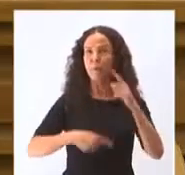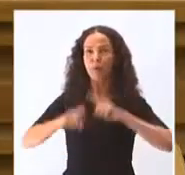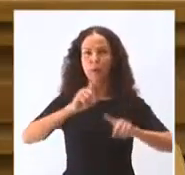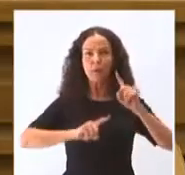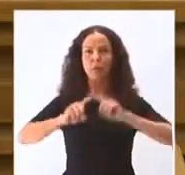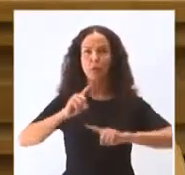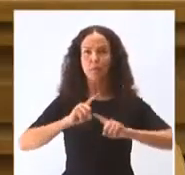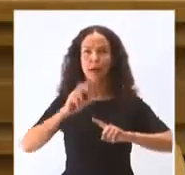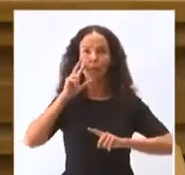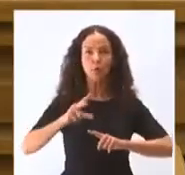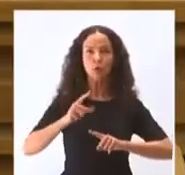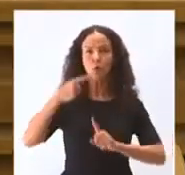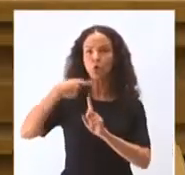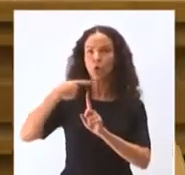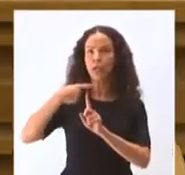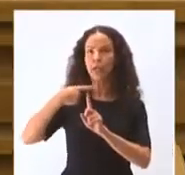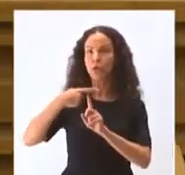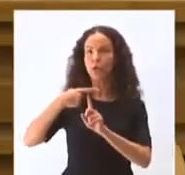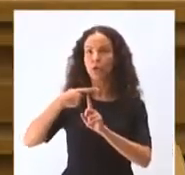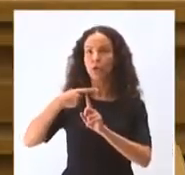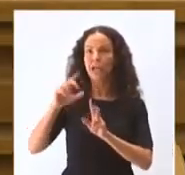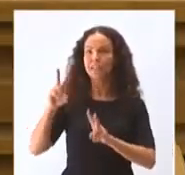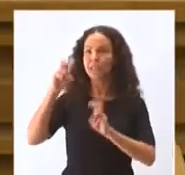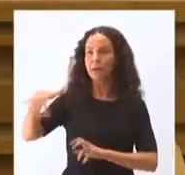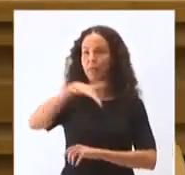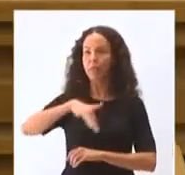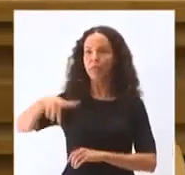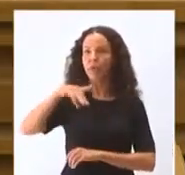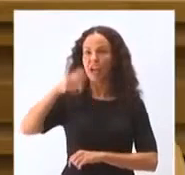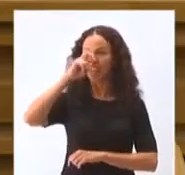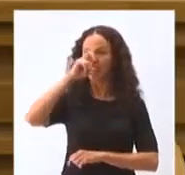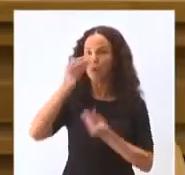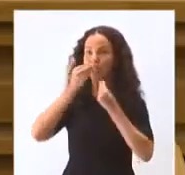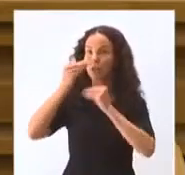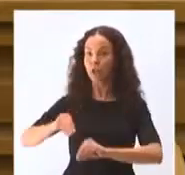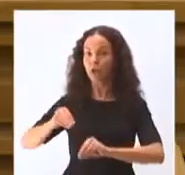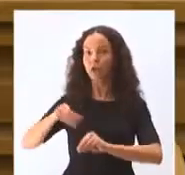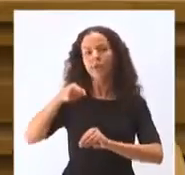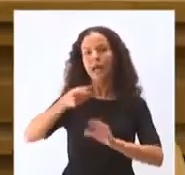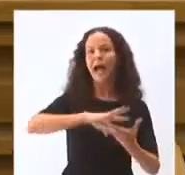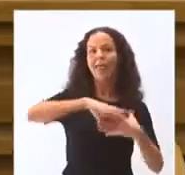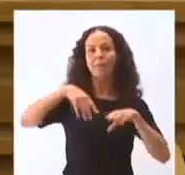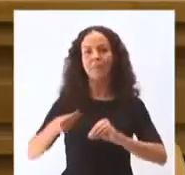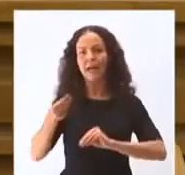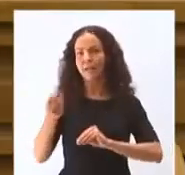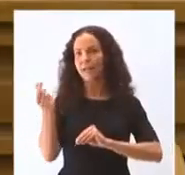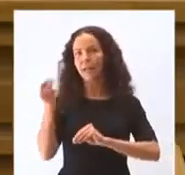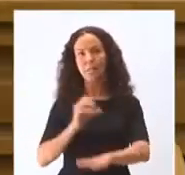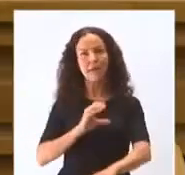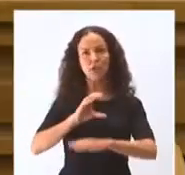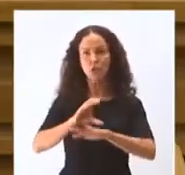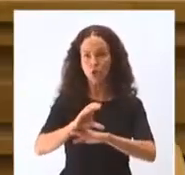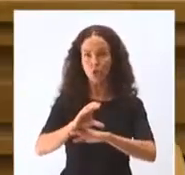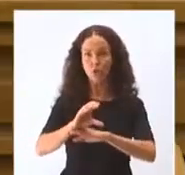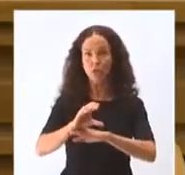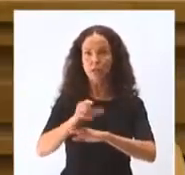la ciudad de toledo en relación con el casco histórico vamos a desarrollar la inversión que hemos previsto que además es clave y el que lo quiera